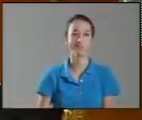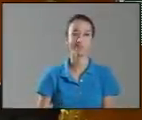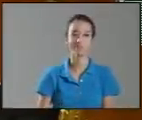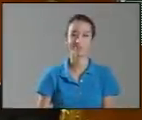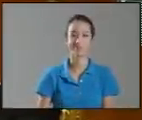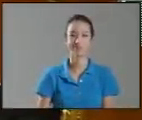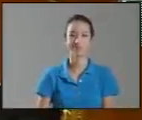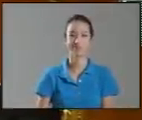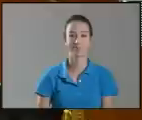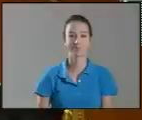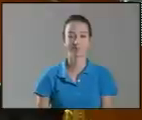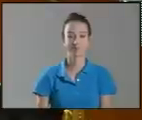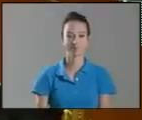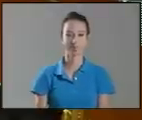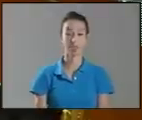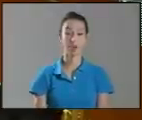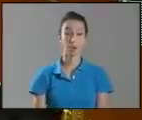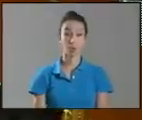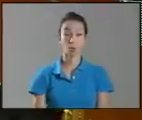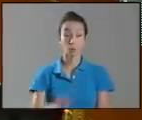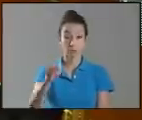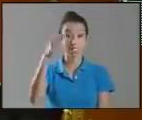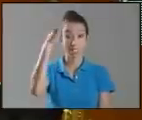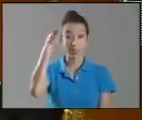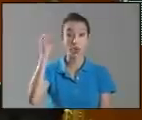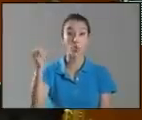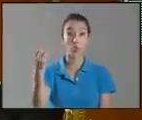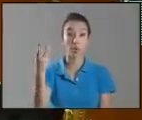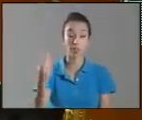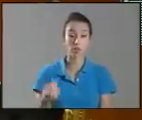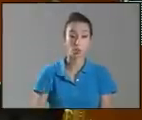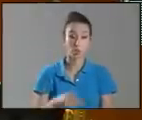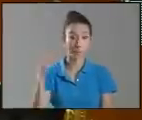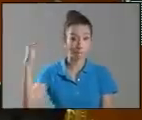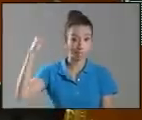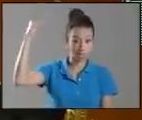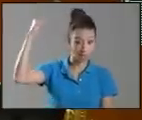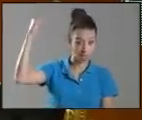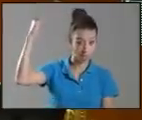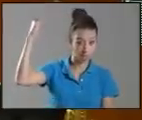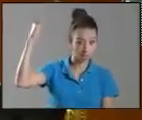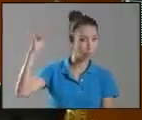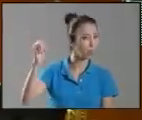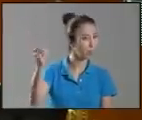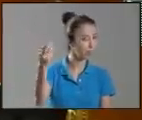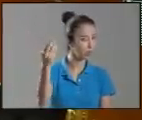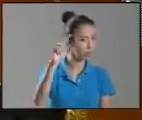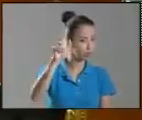y cuánto peso. No, eso ya no lo dice, ¿eh?